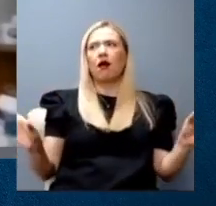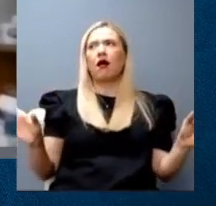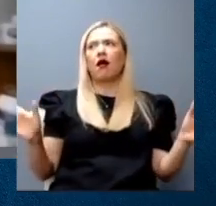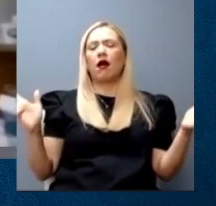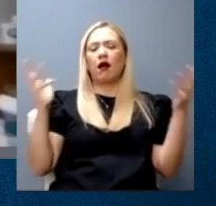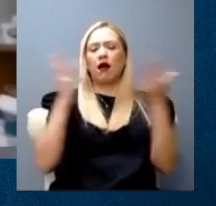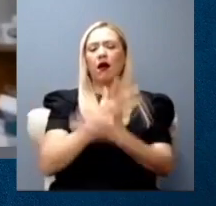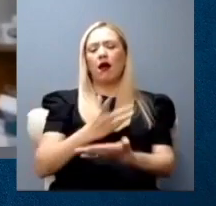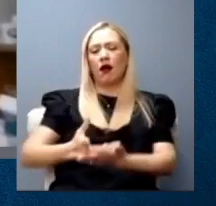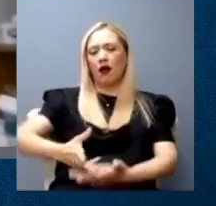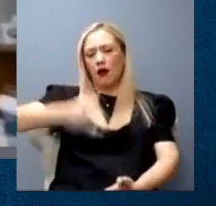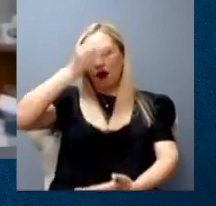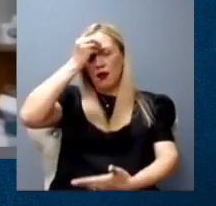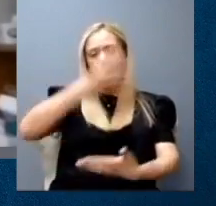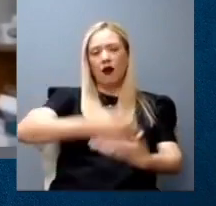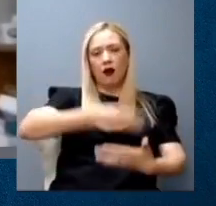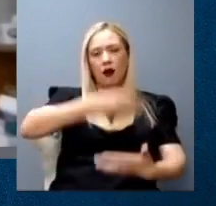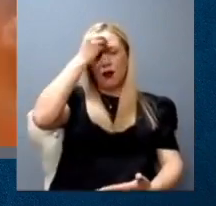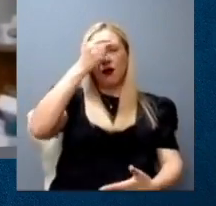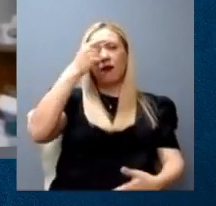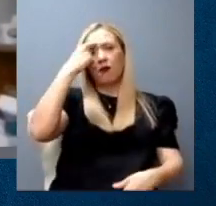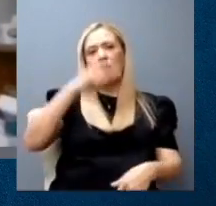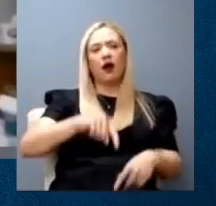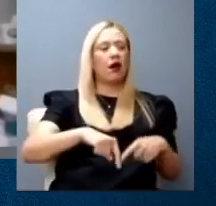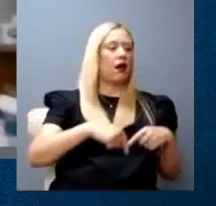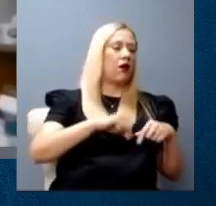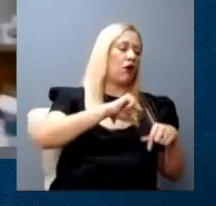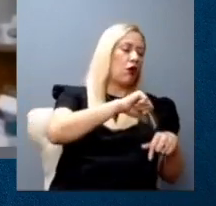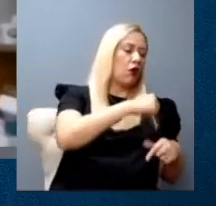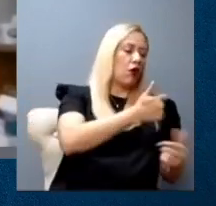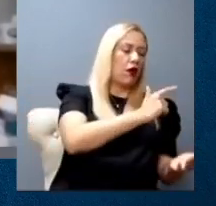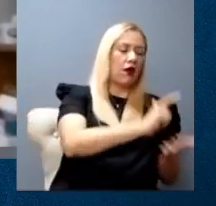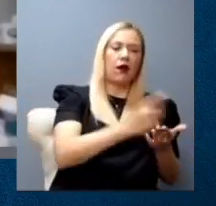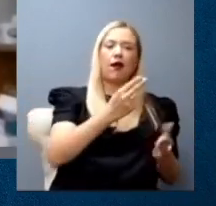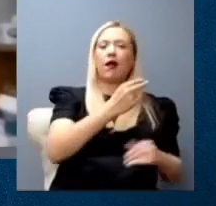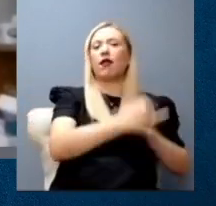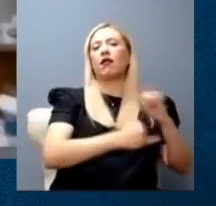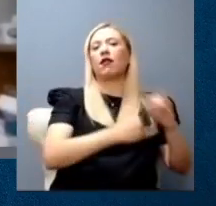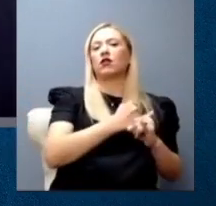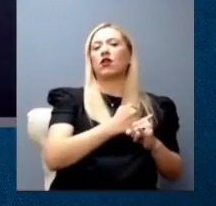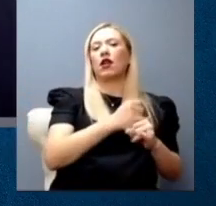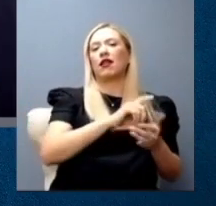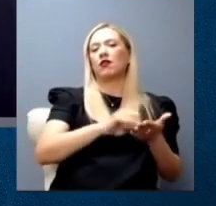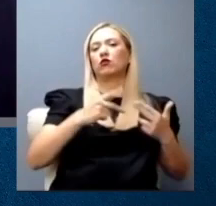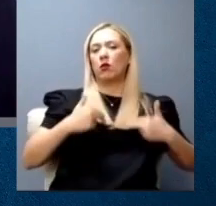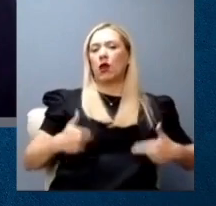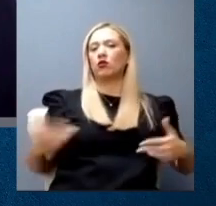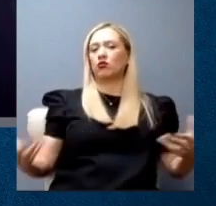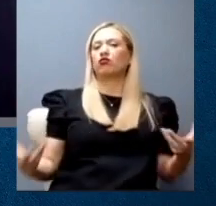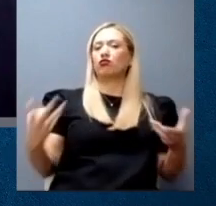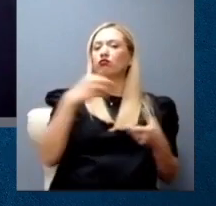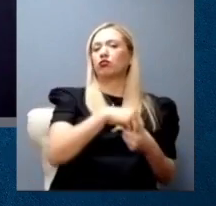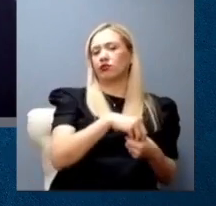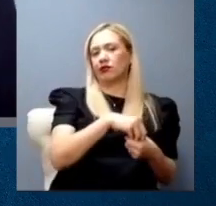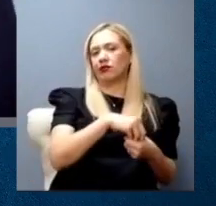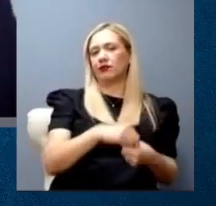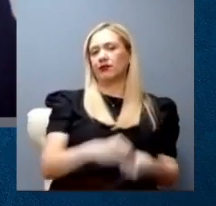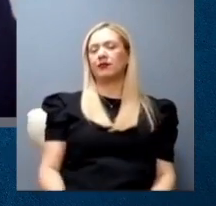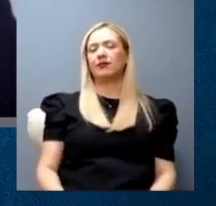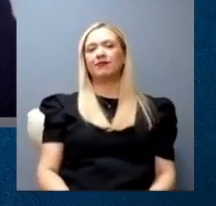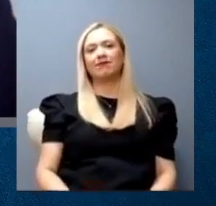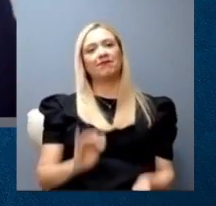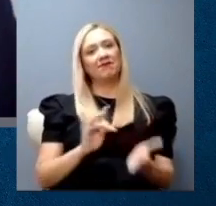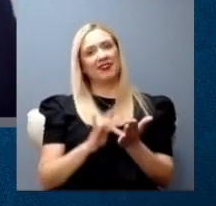lecciones para los otros sistemas en el marco del derecho internacional de los derechos humanos. Muchas gracias, Michelle.